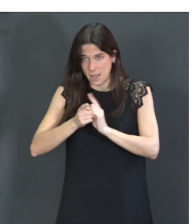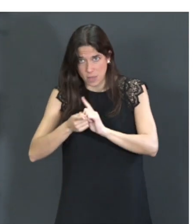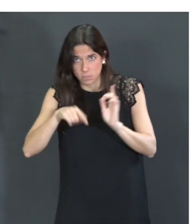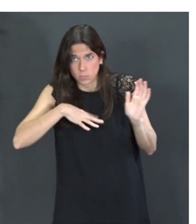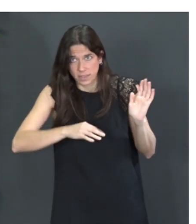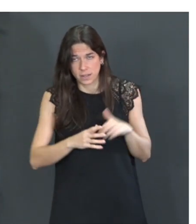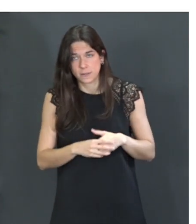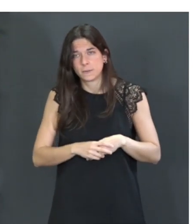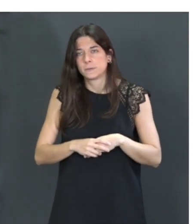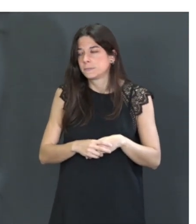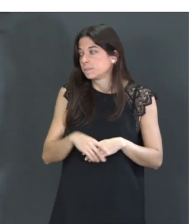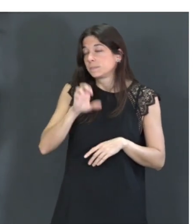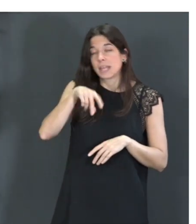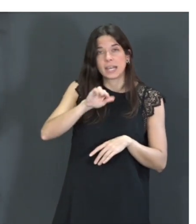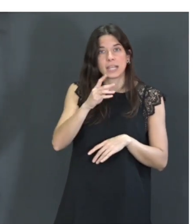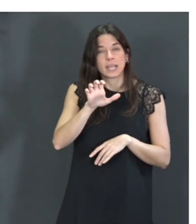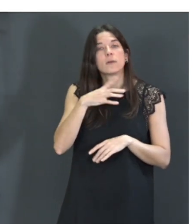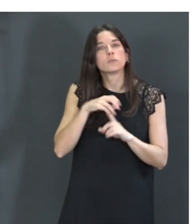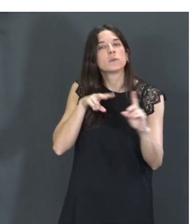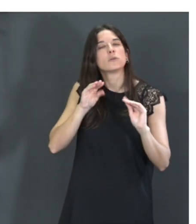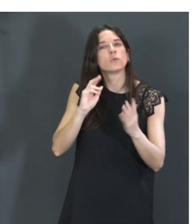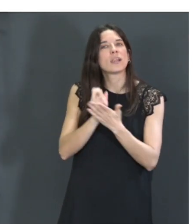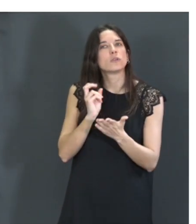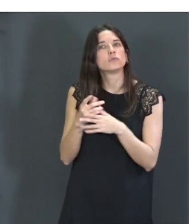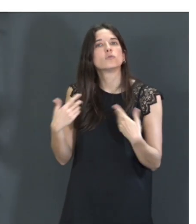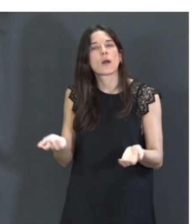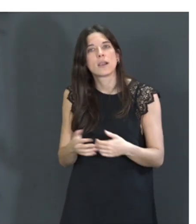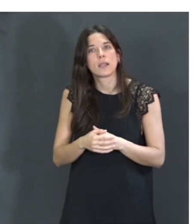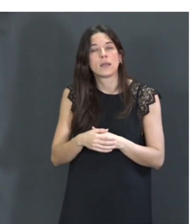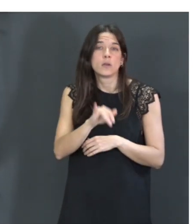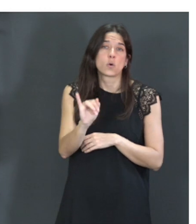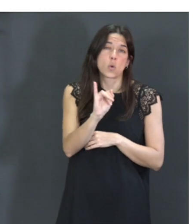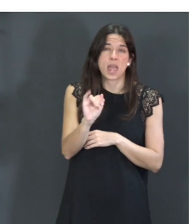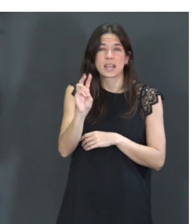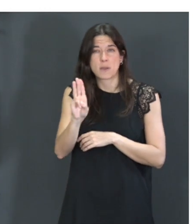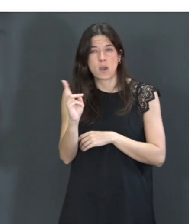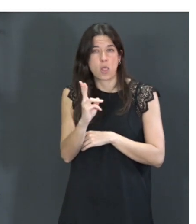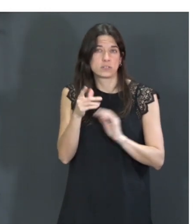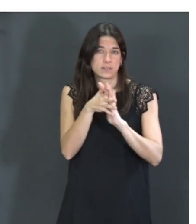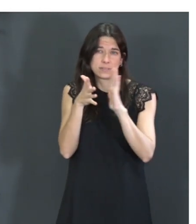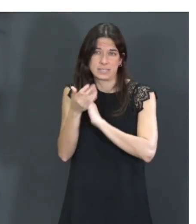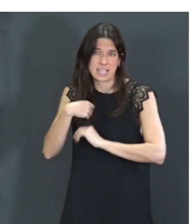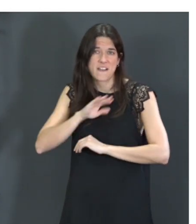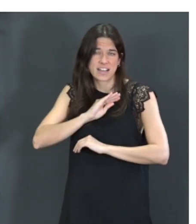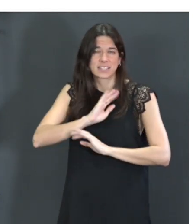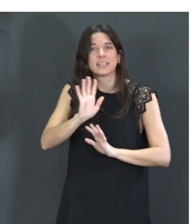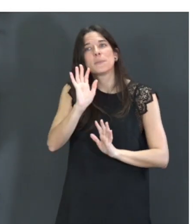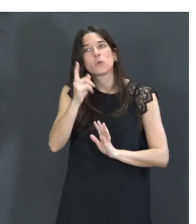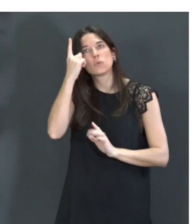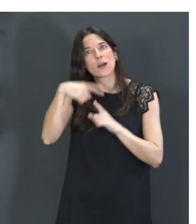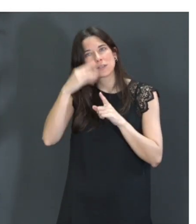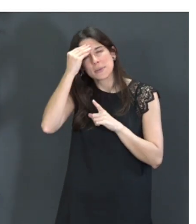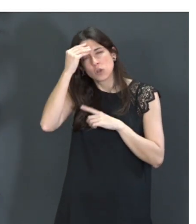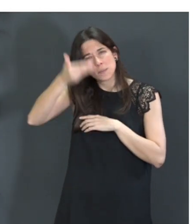Enrique, desde tu punto de vista, ¿cuáles son los retos? Bueno, Julián y Paula ya han anticipado muchos, pero una cosa que creo que es muy